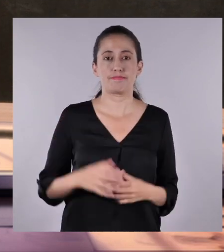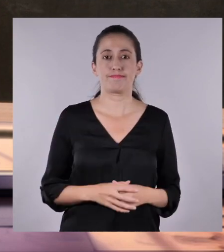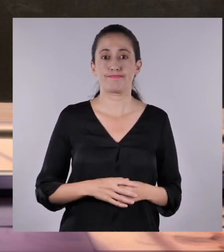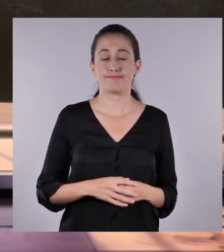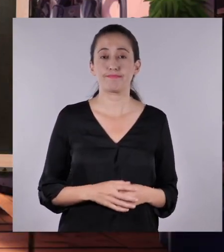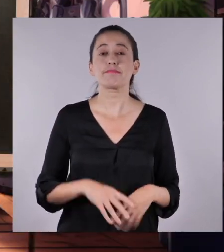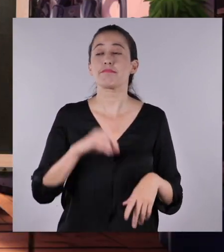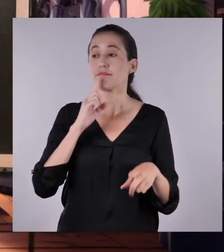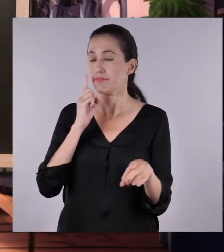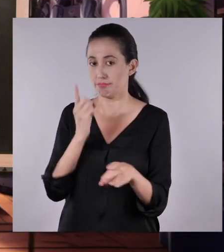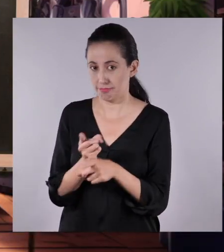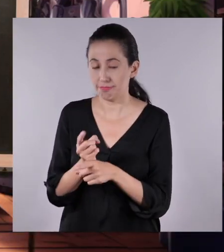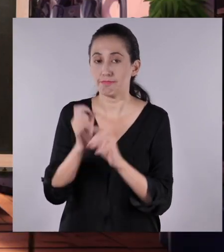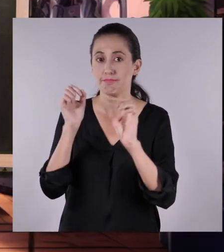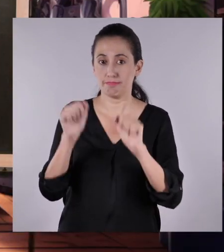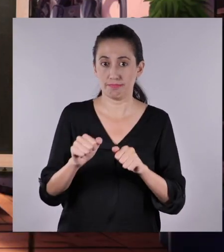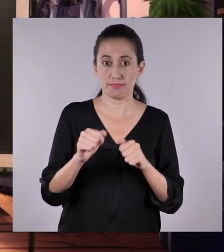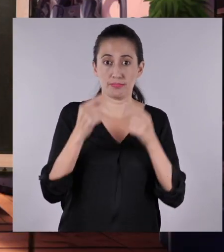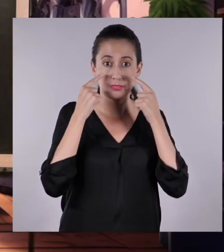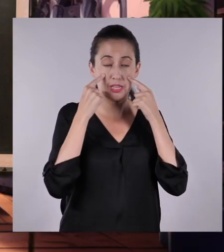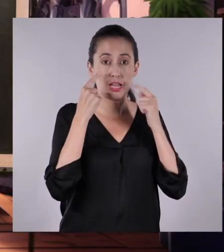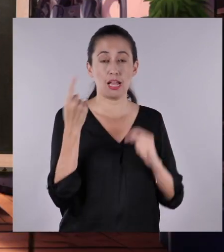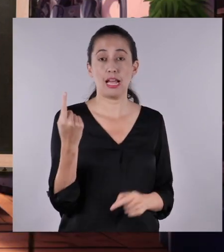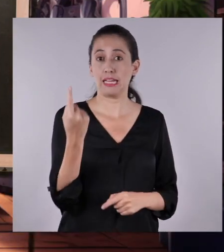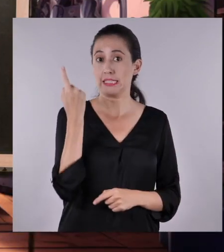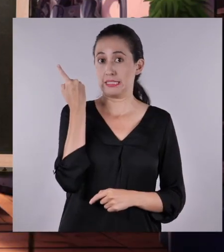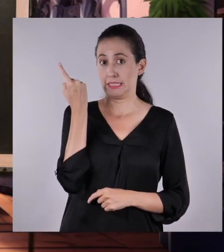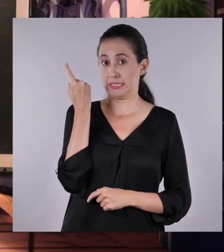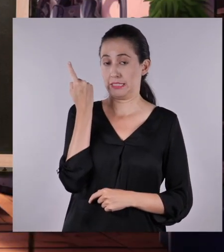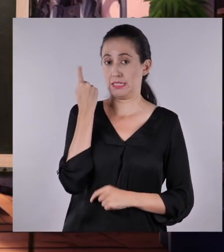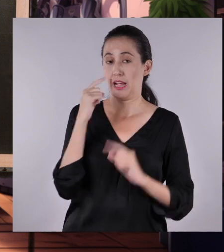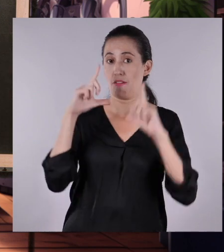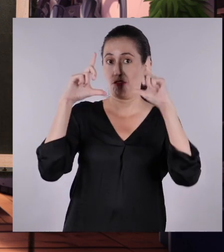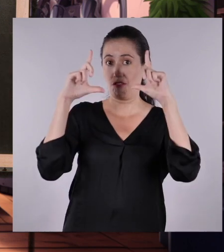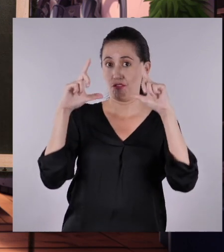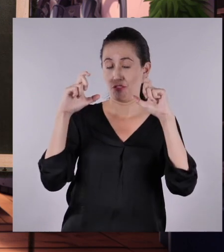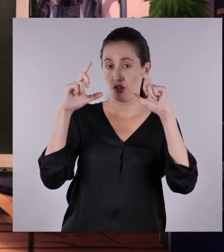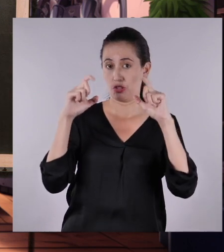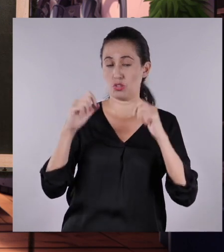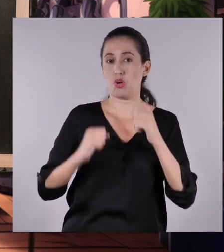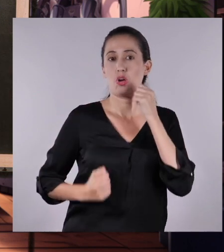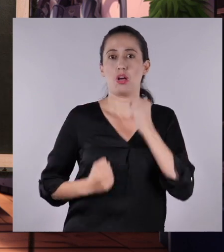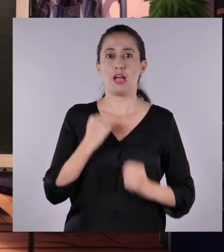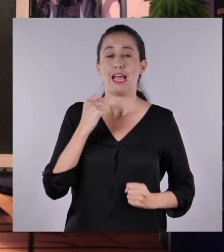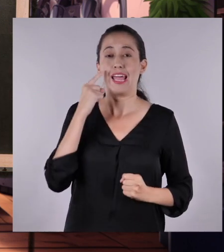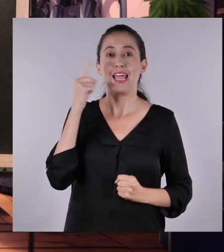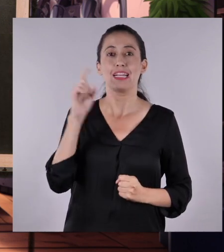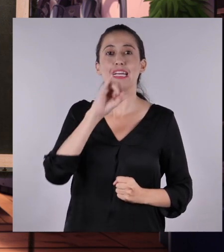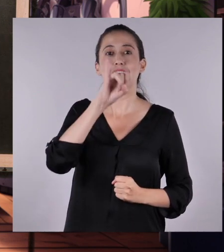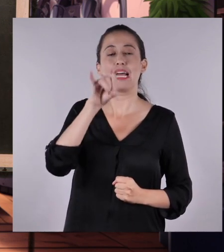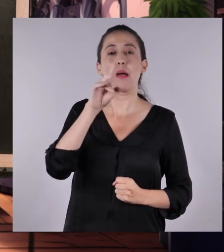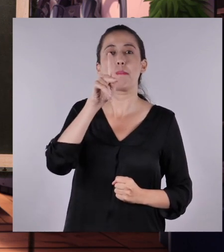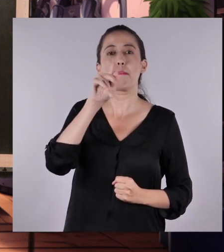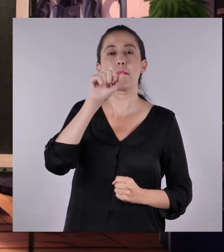que nos propongamos. Exacto, mira. Ahí en la pizarra puedes ver una foto de Jefferson Pérez.